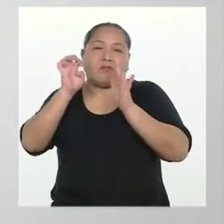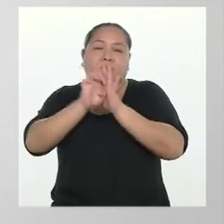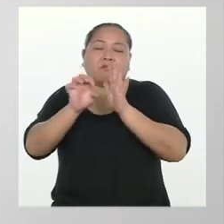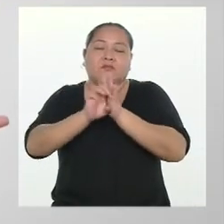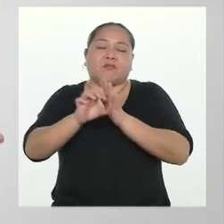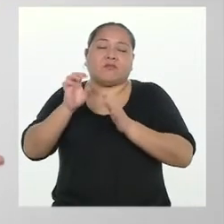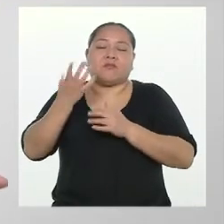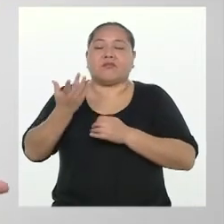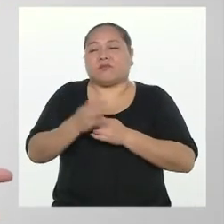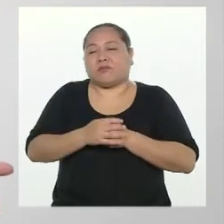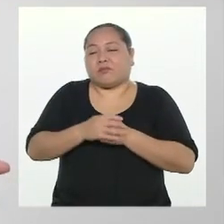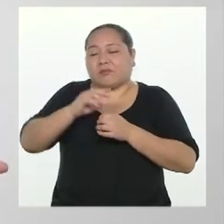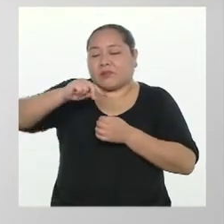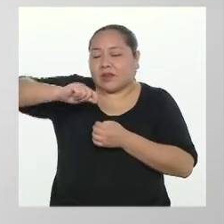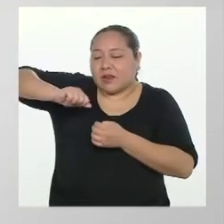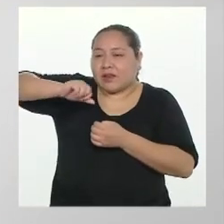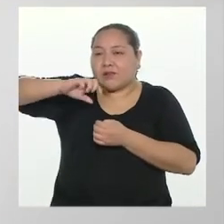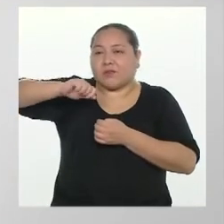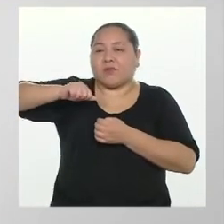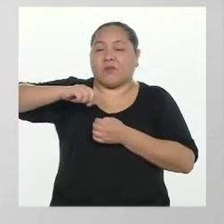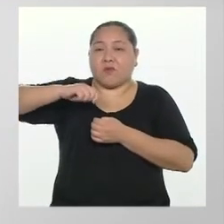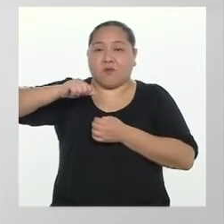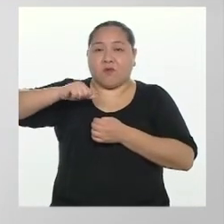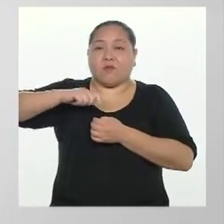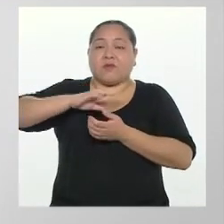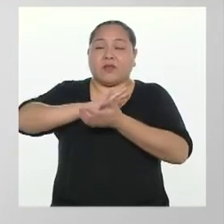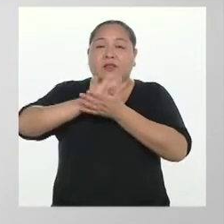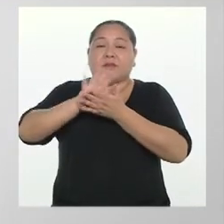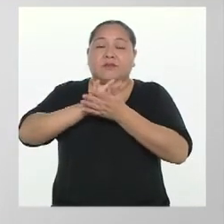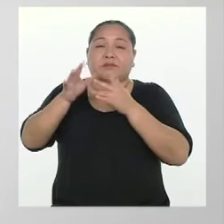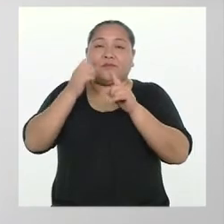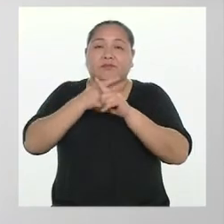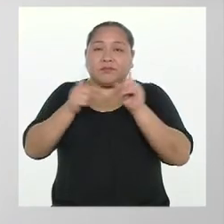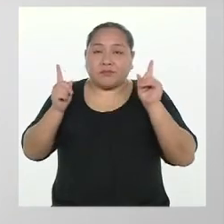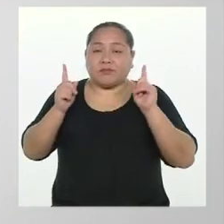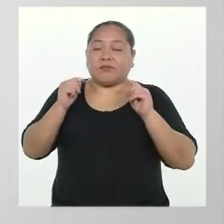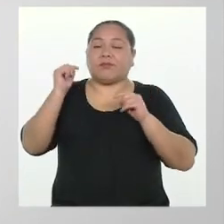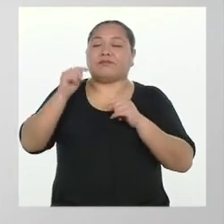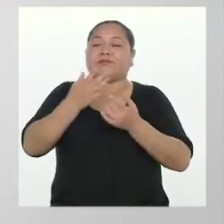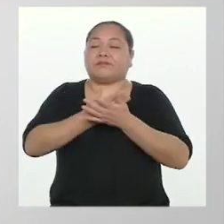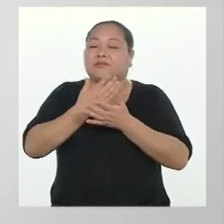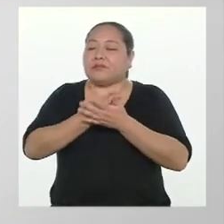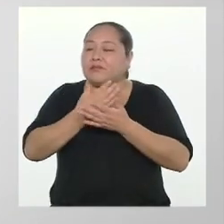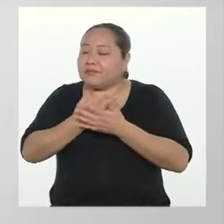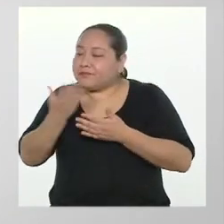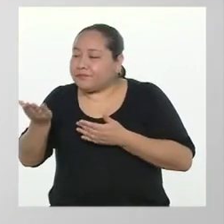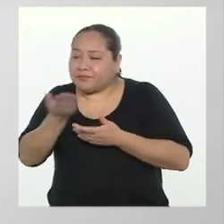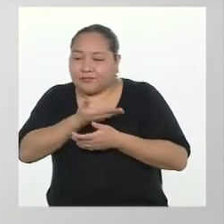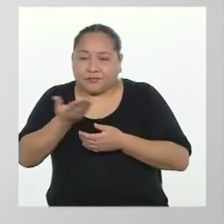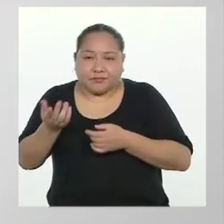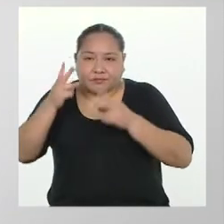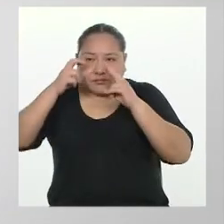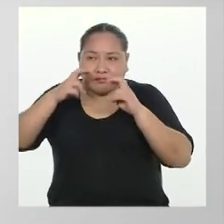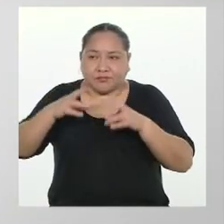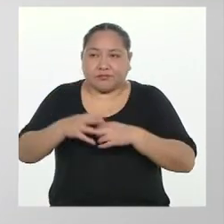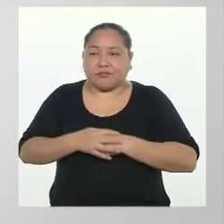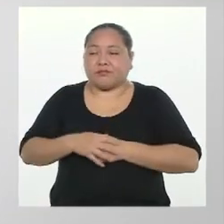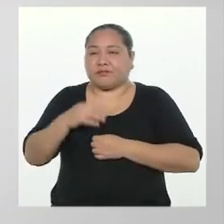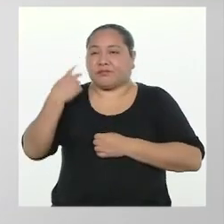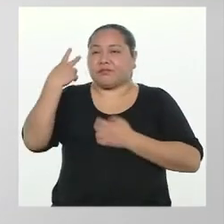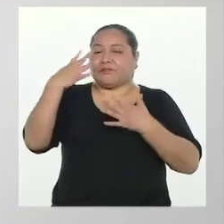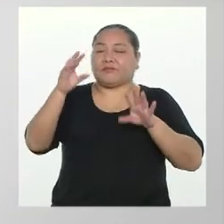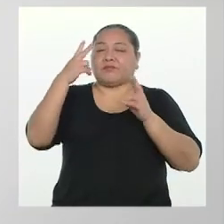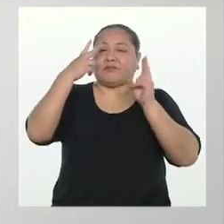del limón para desinfectar. Sin embargo, al contrastar las evidencias de nuestra indagación,